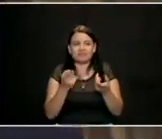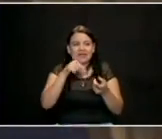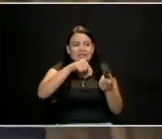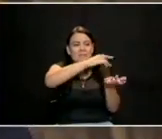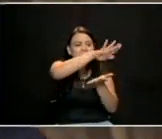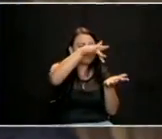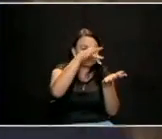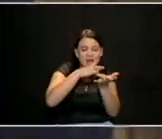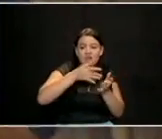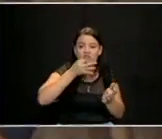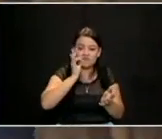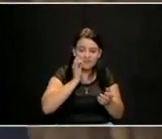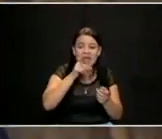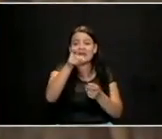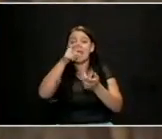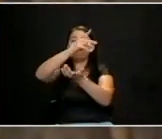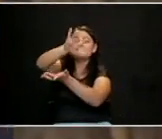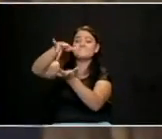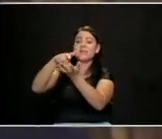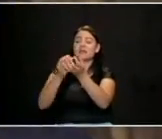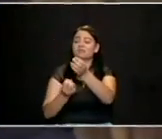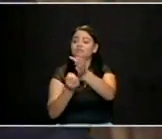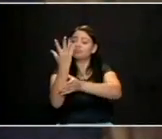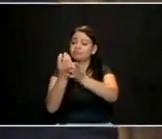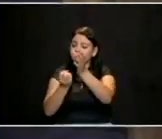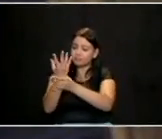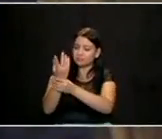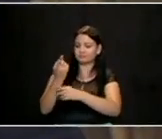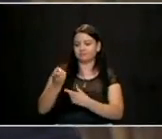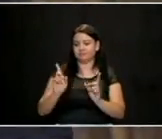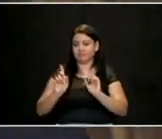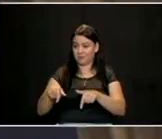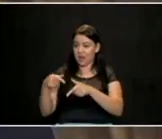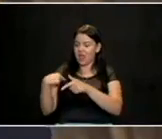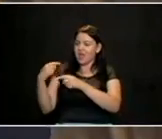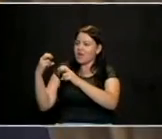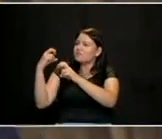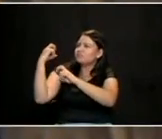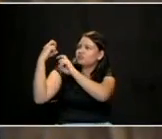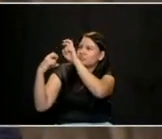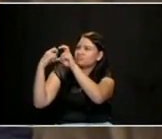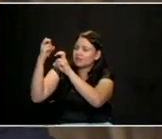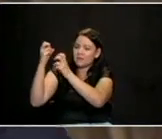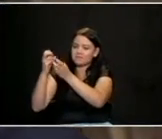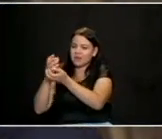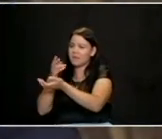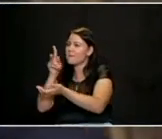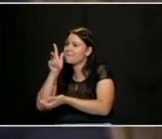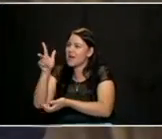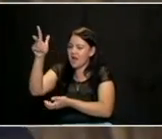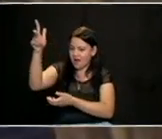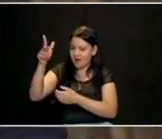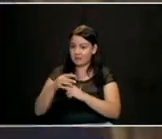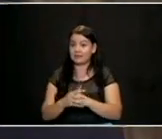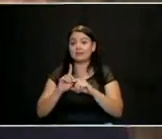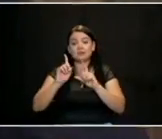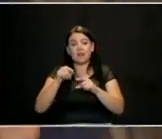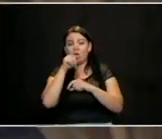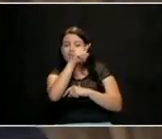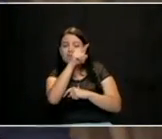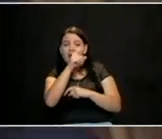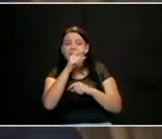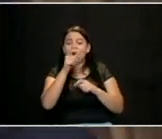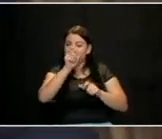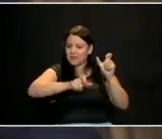el parque de las flores y el tour de los cables, como también un proyecto con los silleteros de Santa Elena para